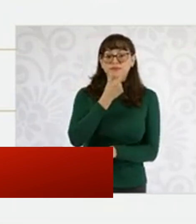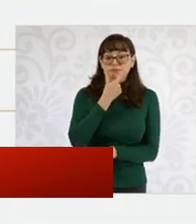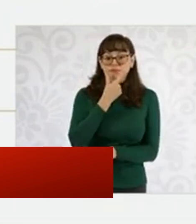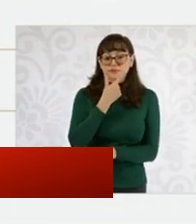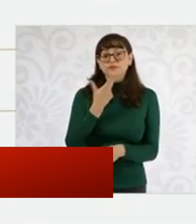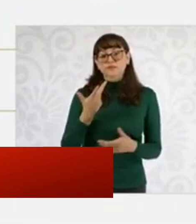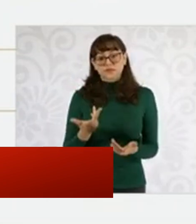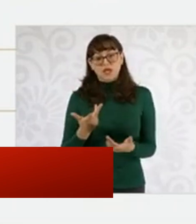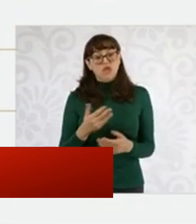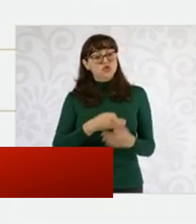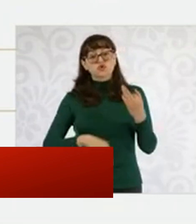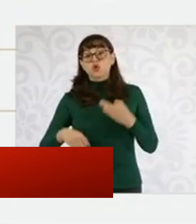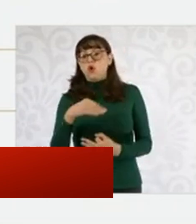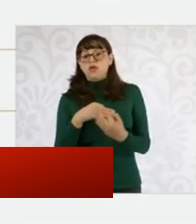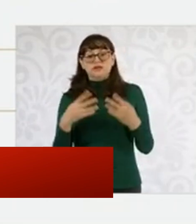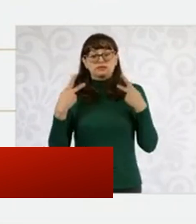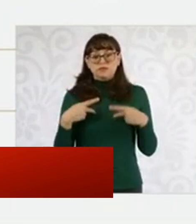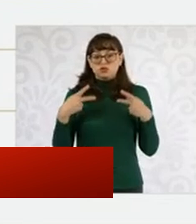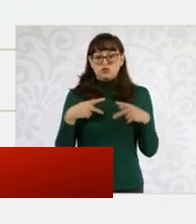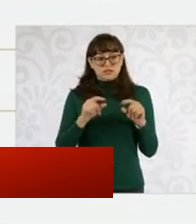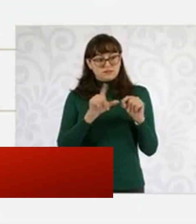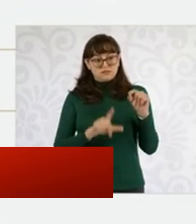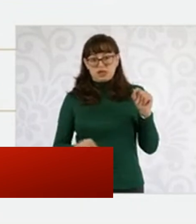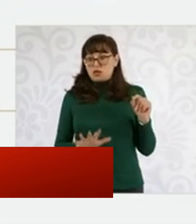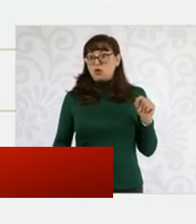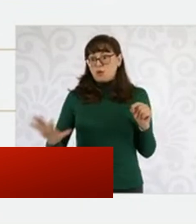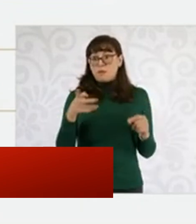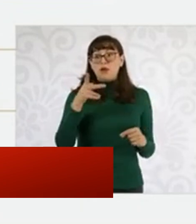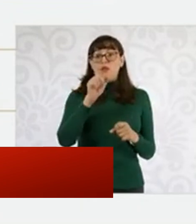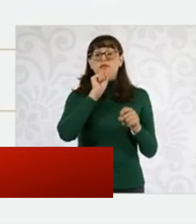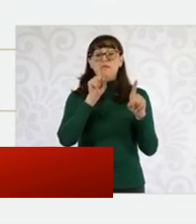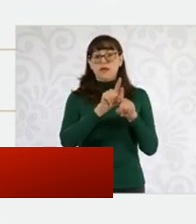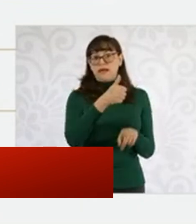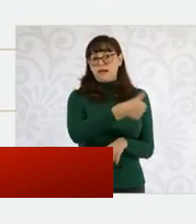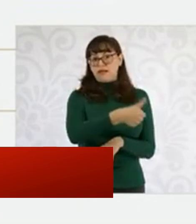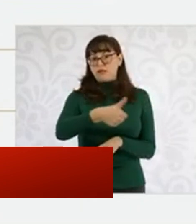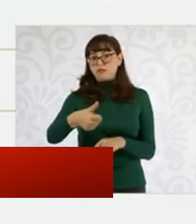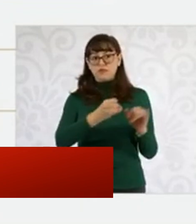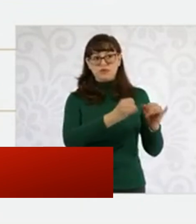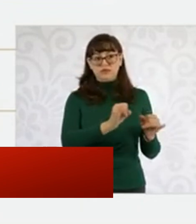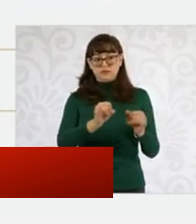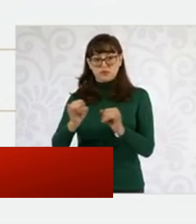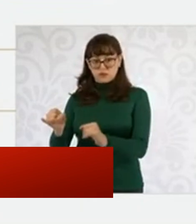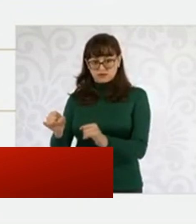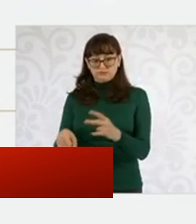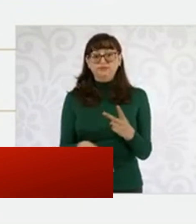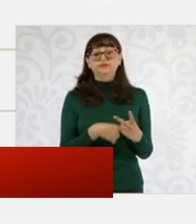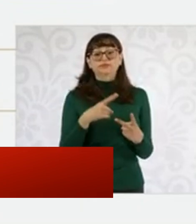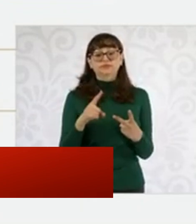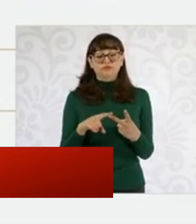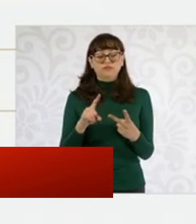país como a cada uno de nosotros en lo personal. El segundo aspecto es